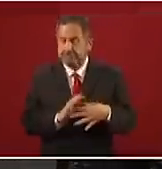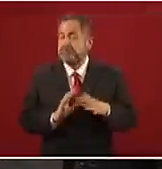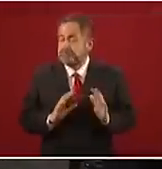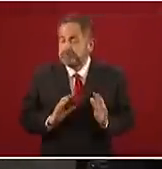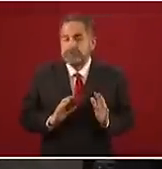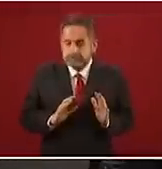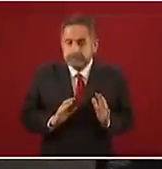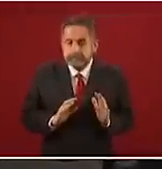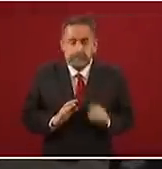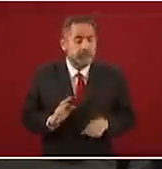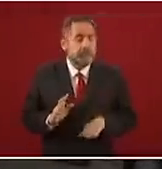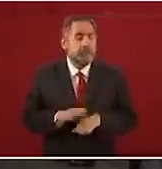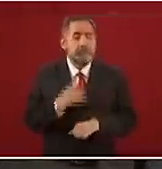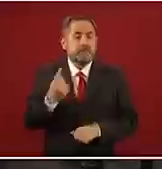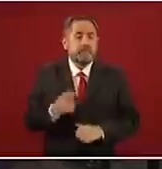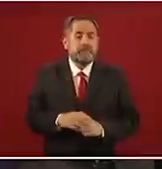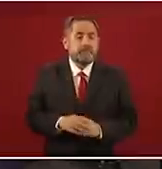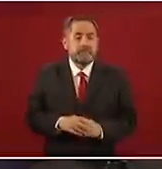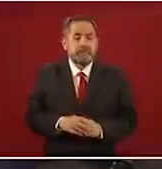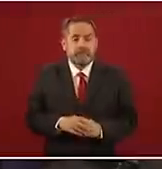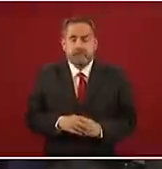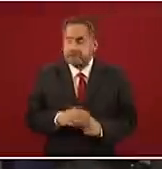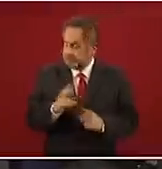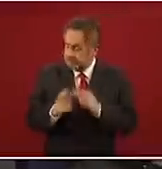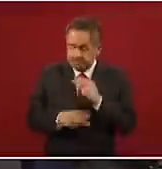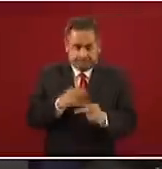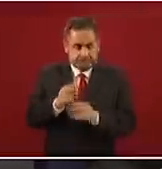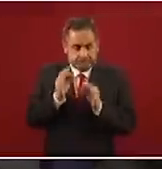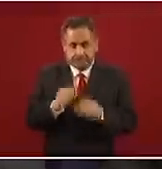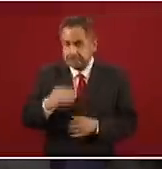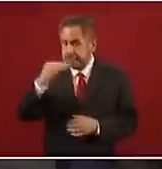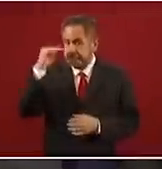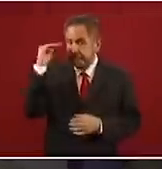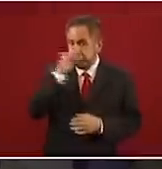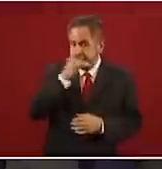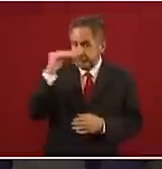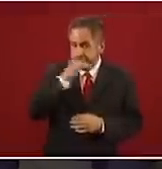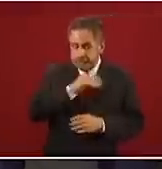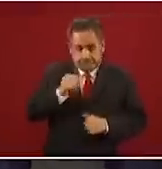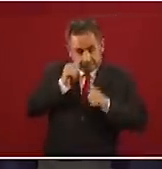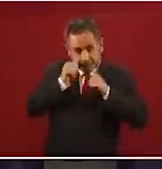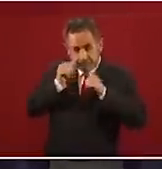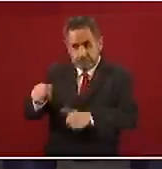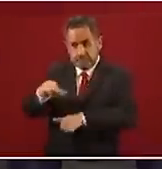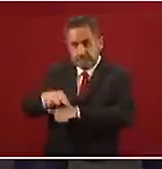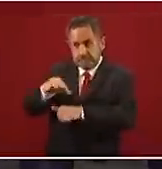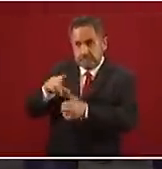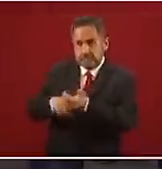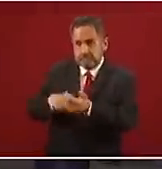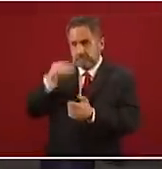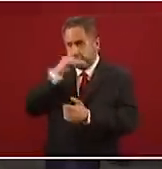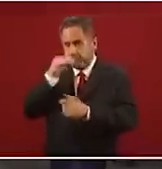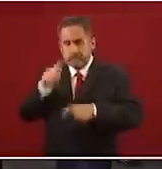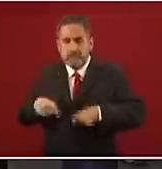porque va a ser gratuita la atención médica y los